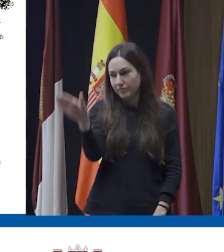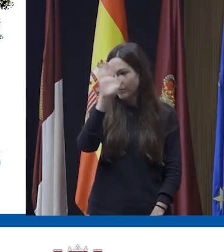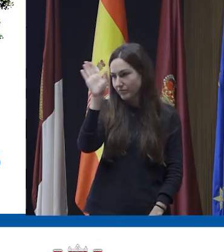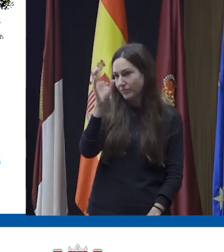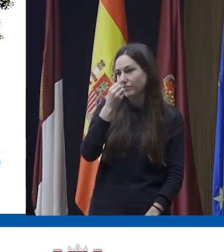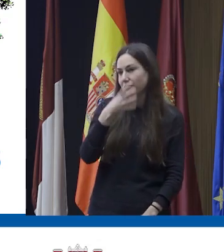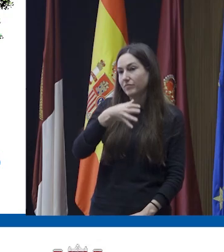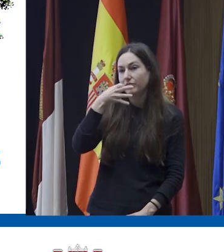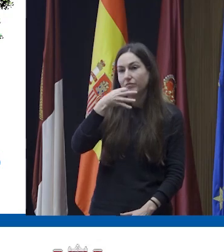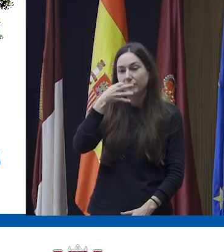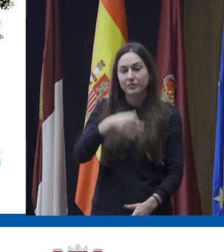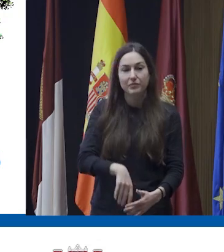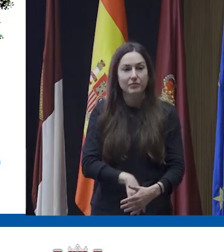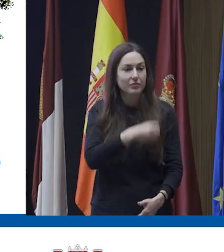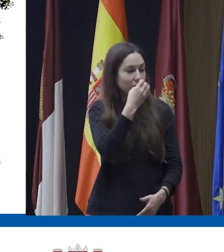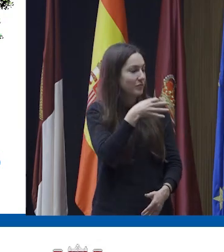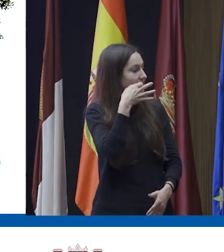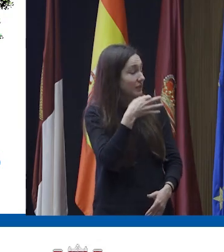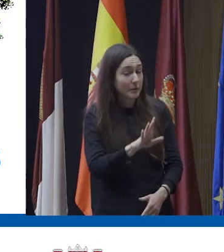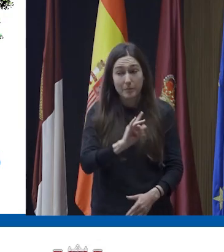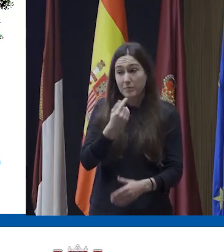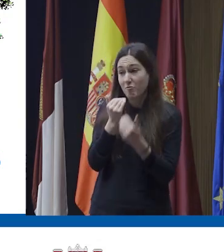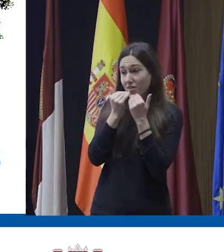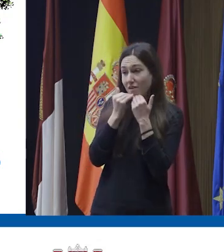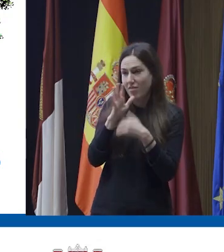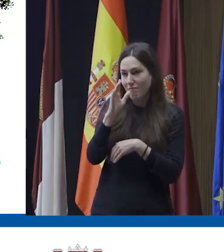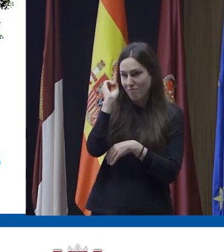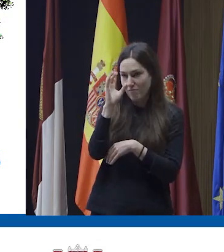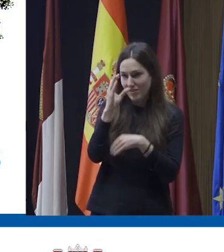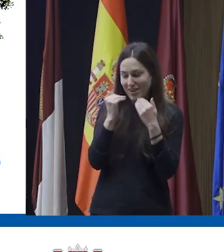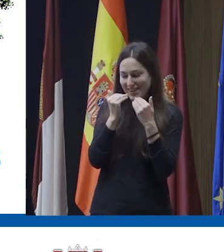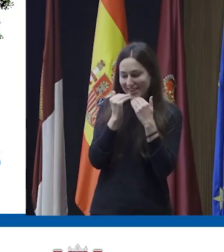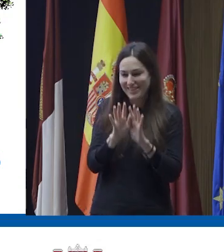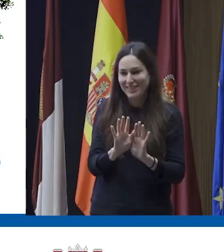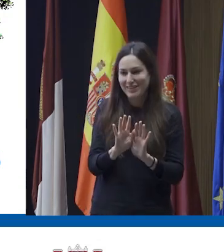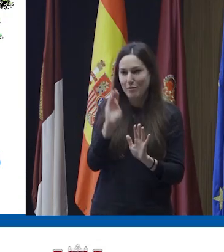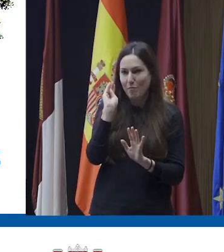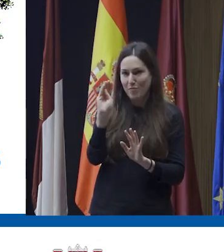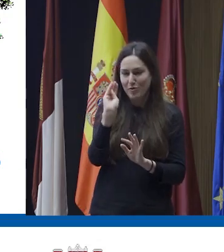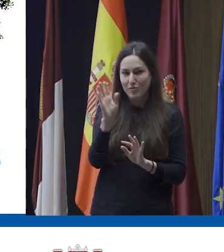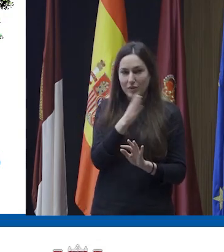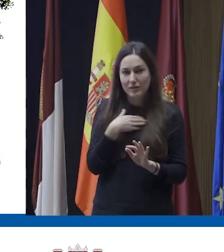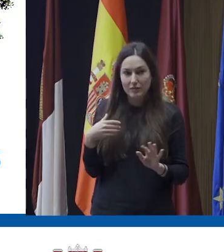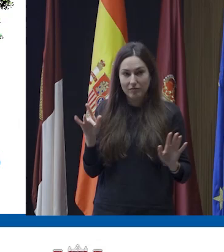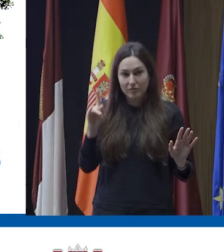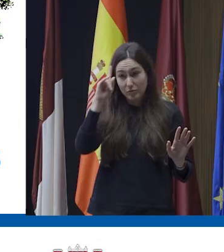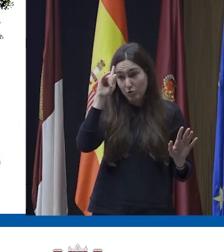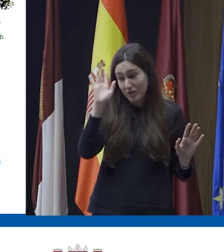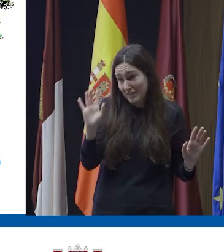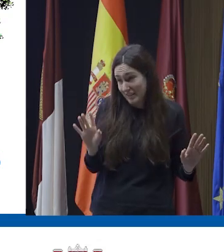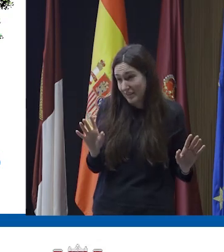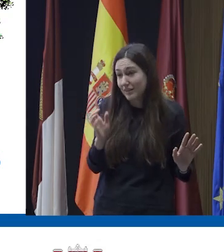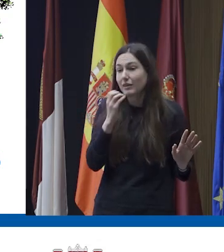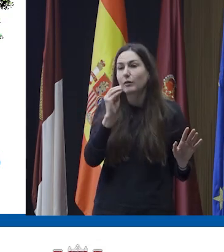Hola, buenas tardes. Buenas tardes, dime. Muchas gracias por la conferencia. Una pregunta que no sé si es